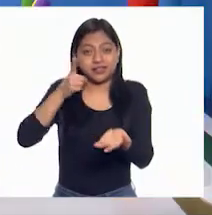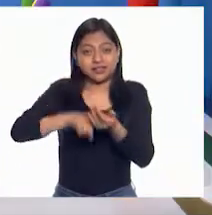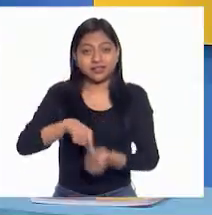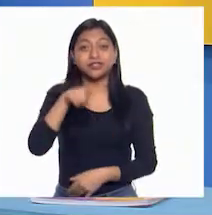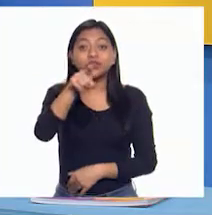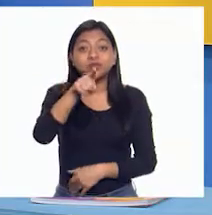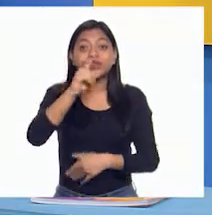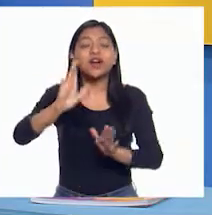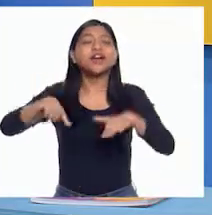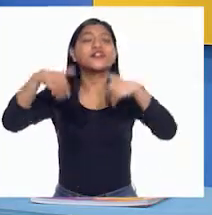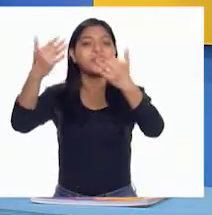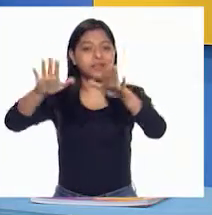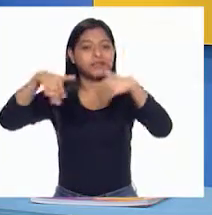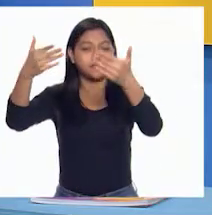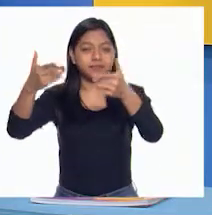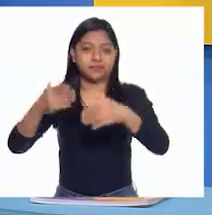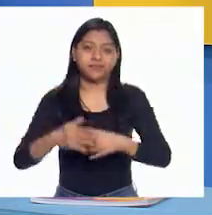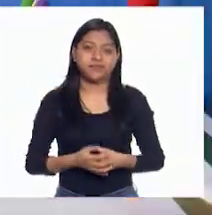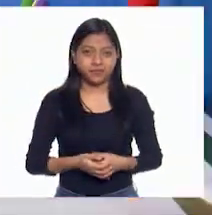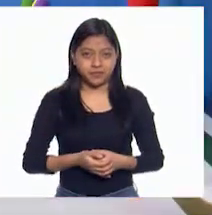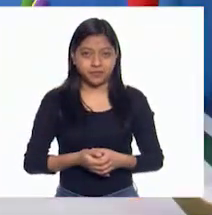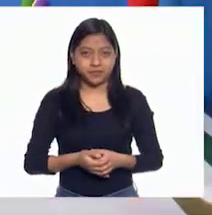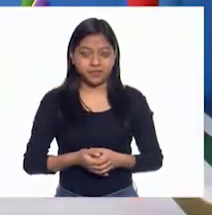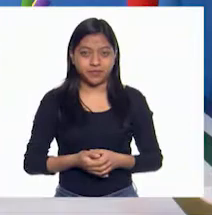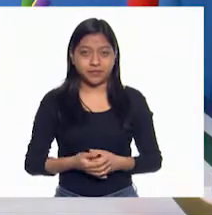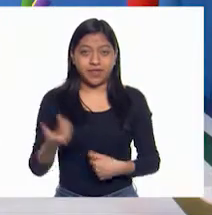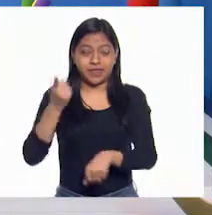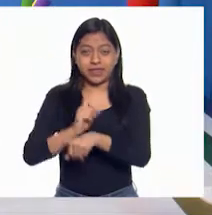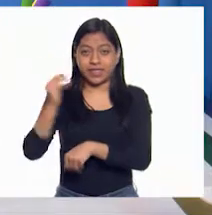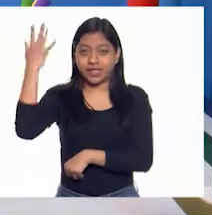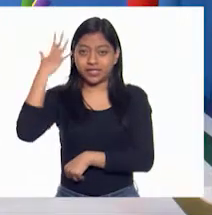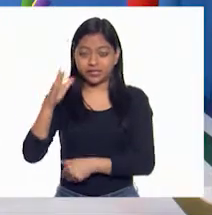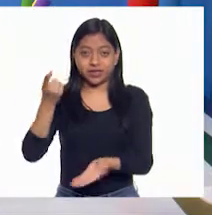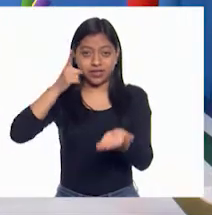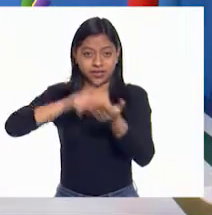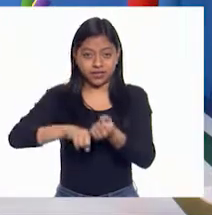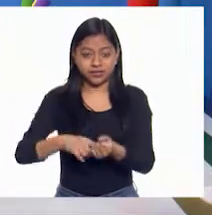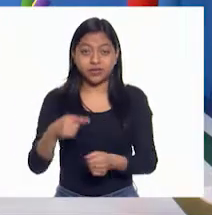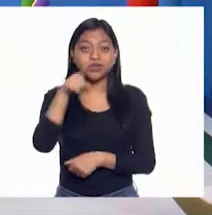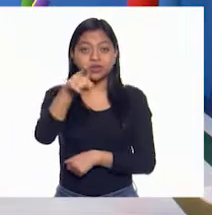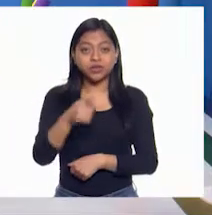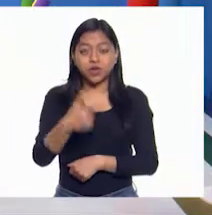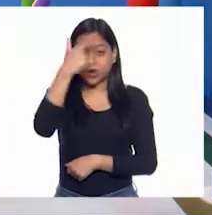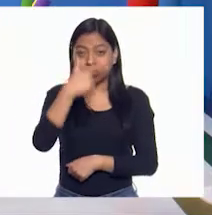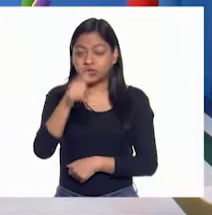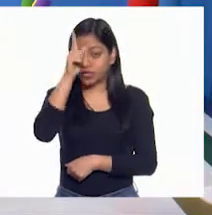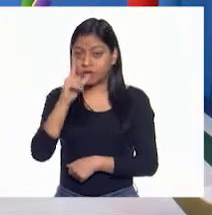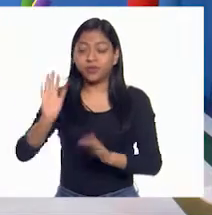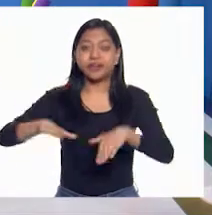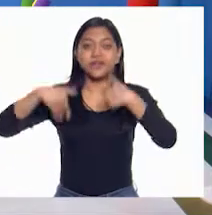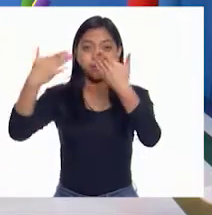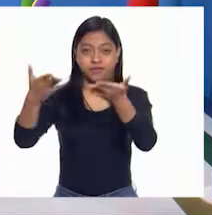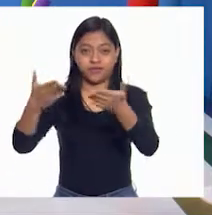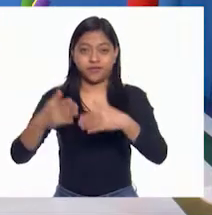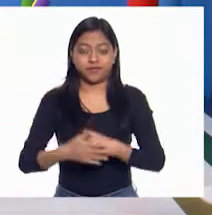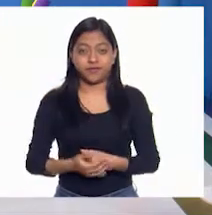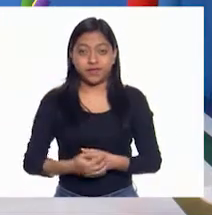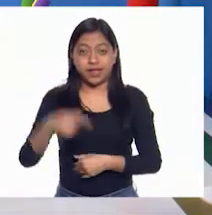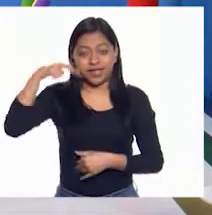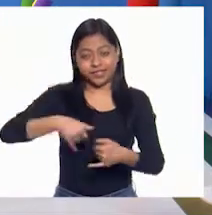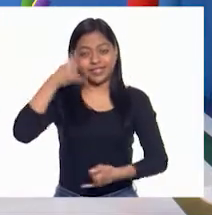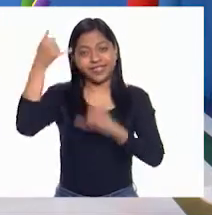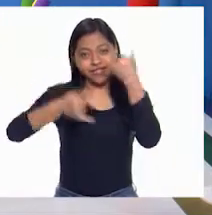adentro. afuera, afuera, afuera. Día, sol, adentro. Noche, luna, afuera.